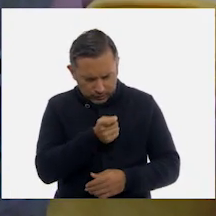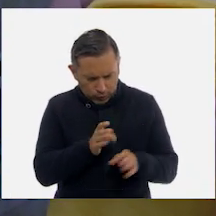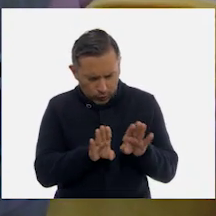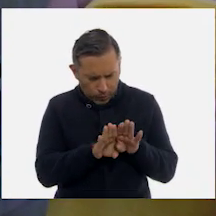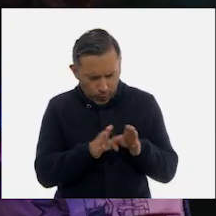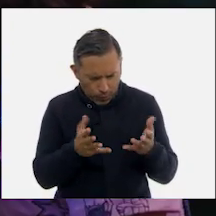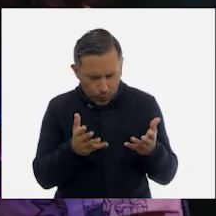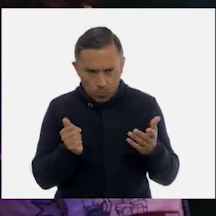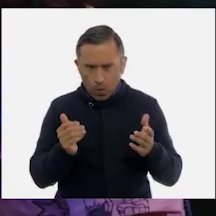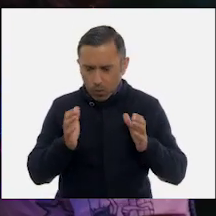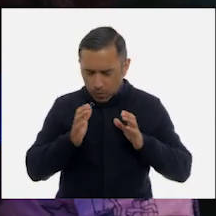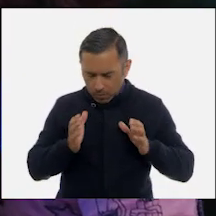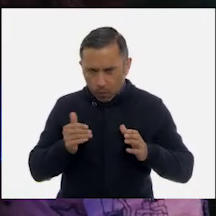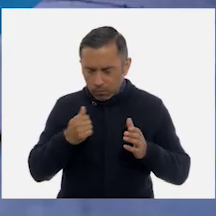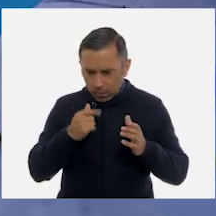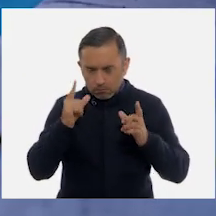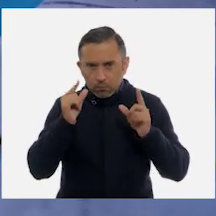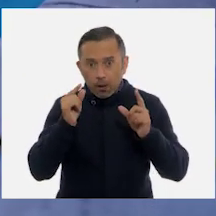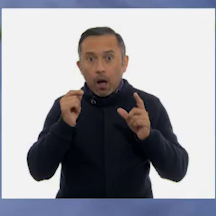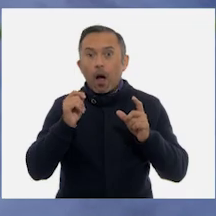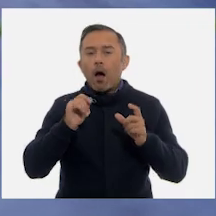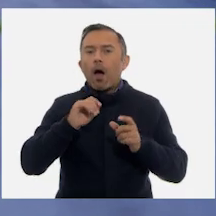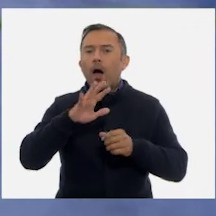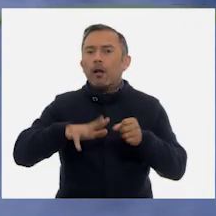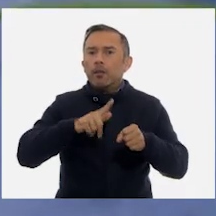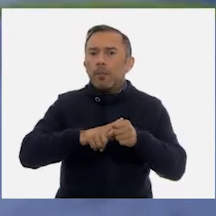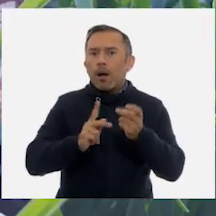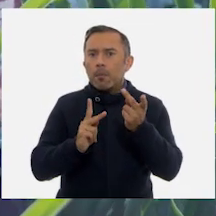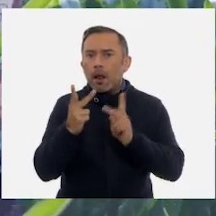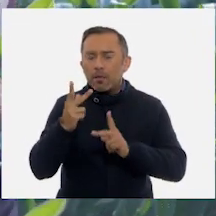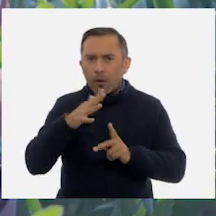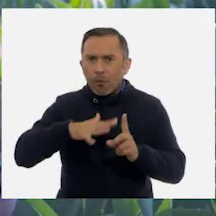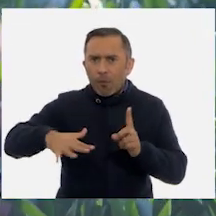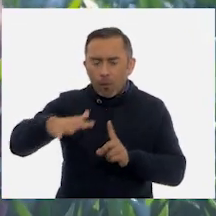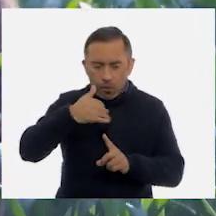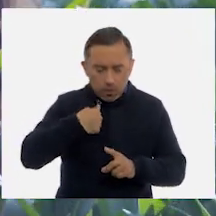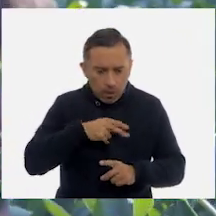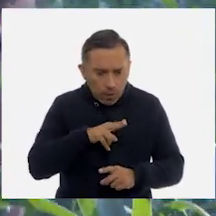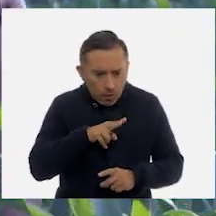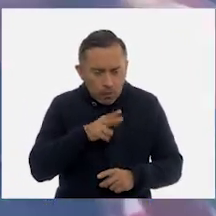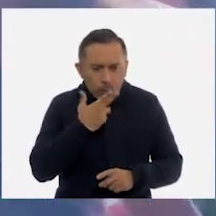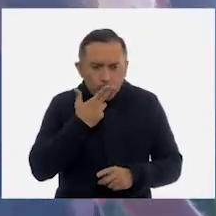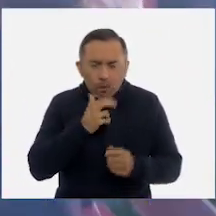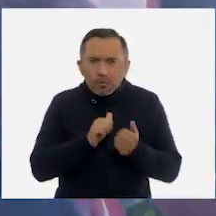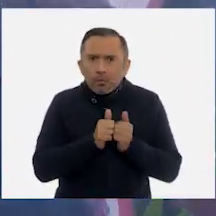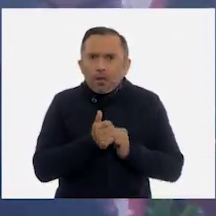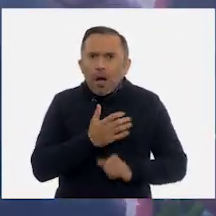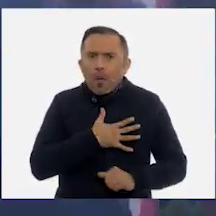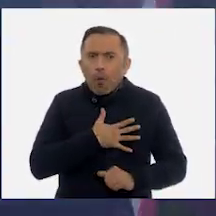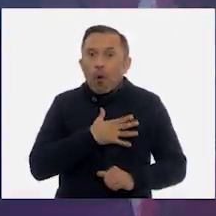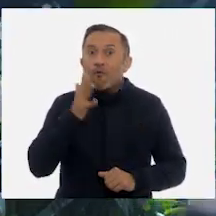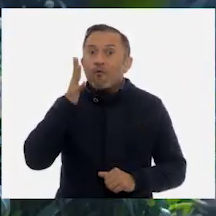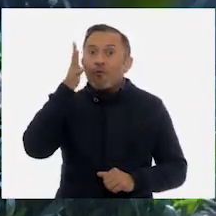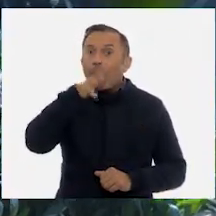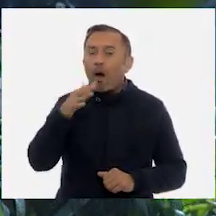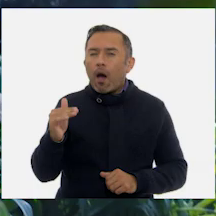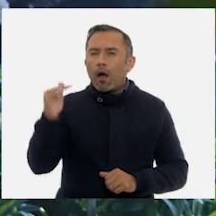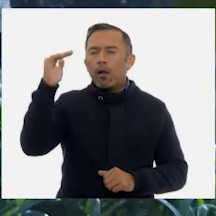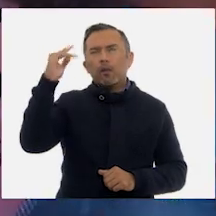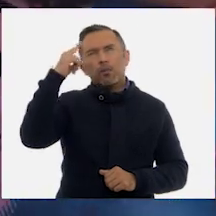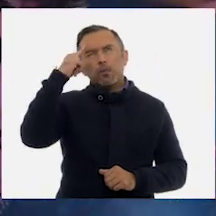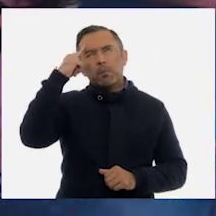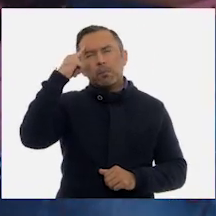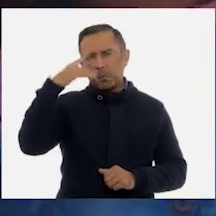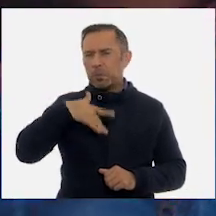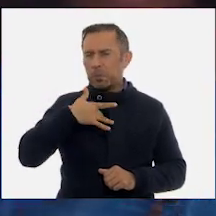respirar. Conocer la naturaleza me hizo amarla y encontrar mi vocación para más grande decir, creo que lo mío es estudiar